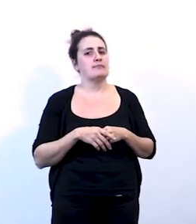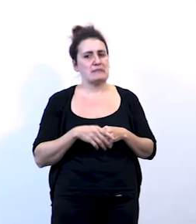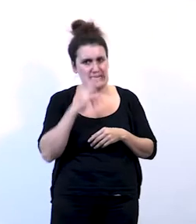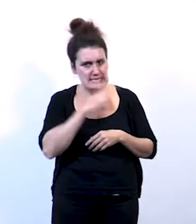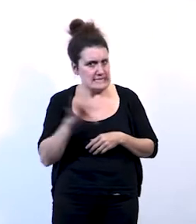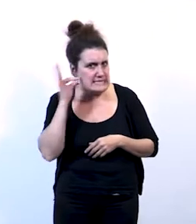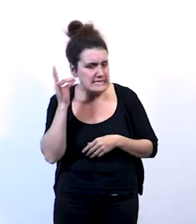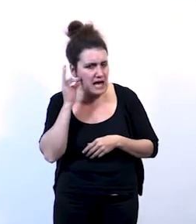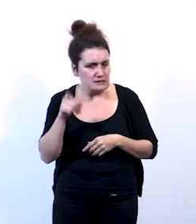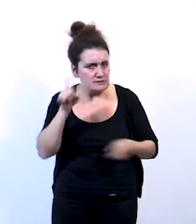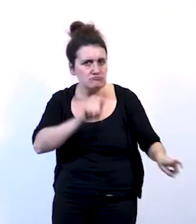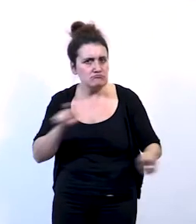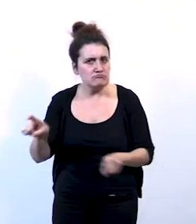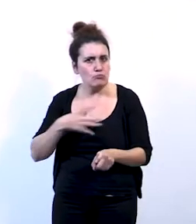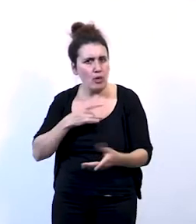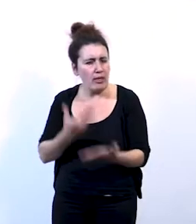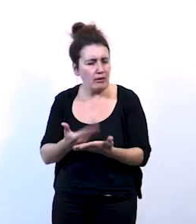niñas